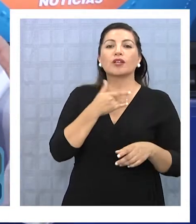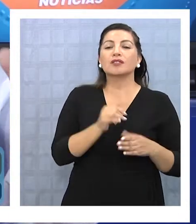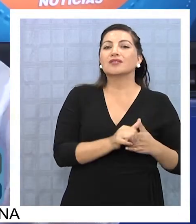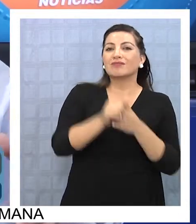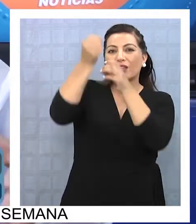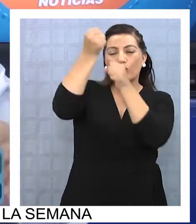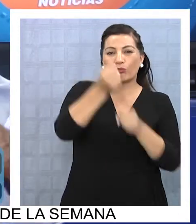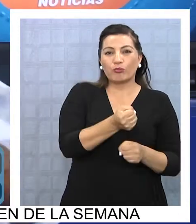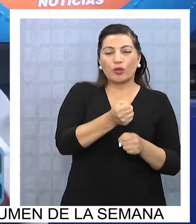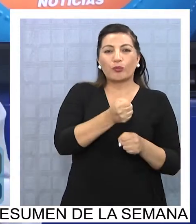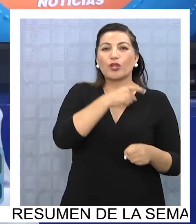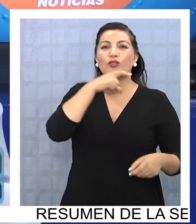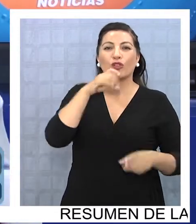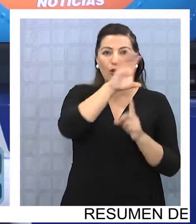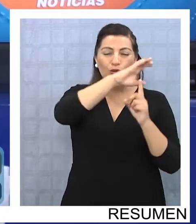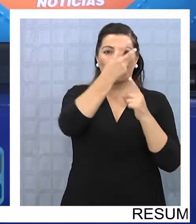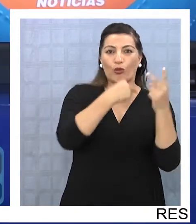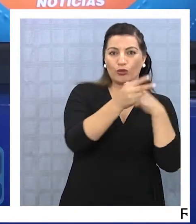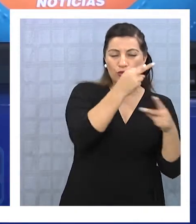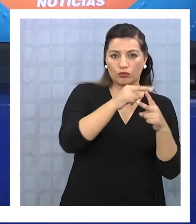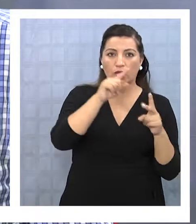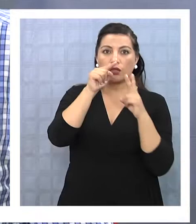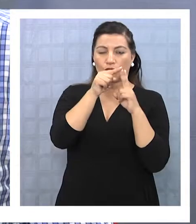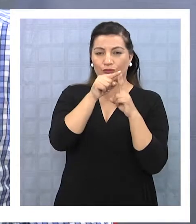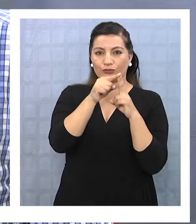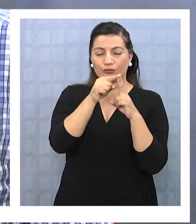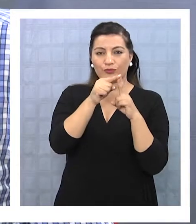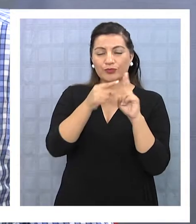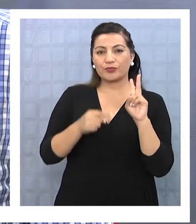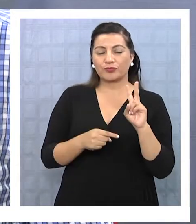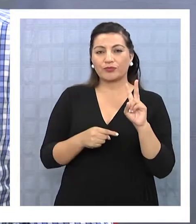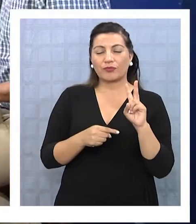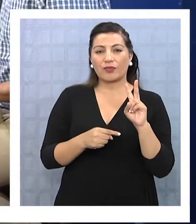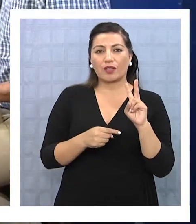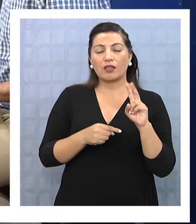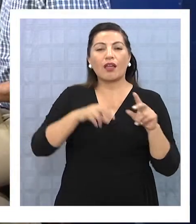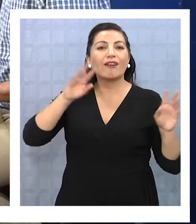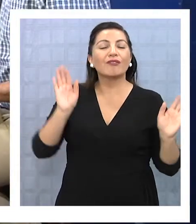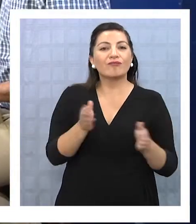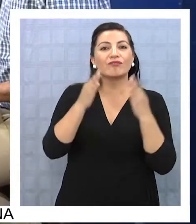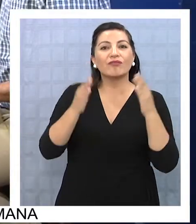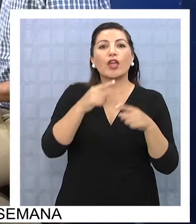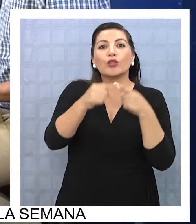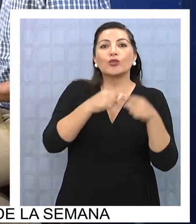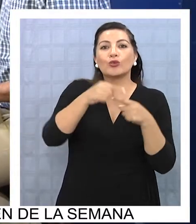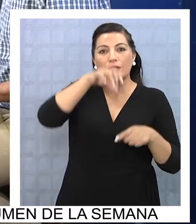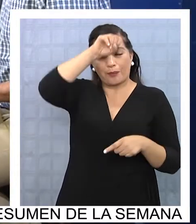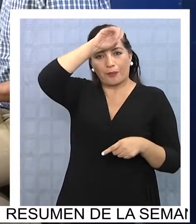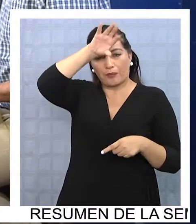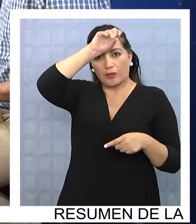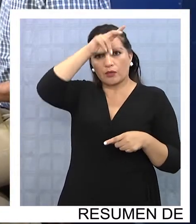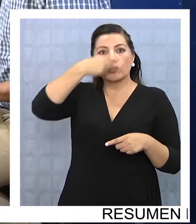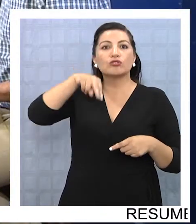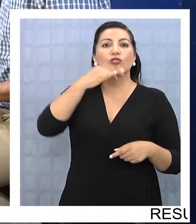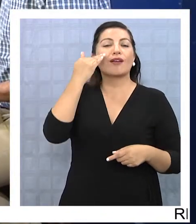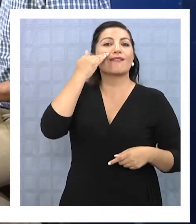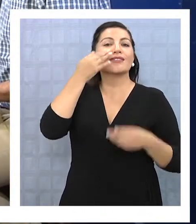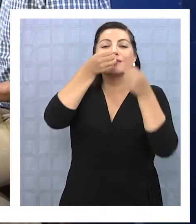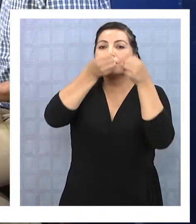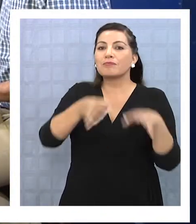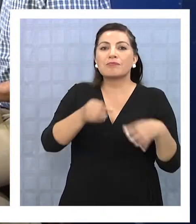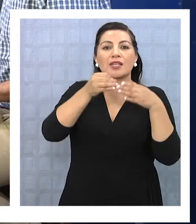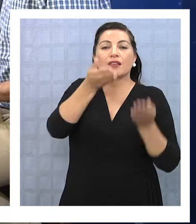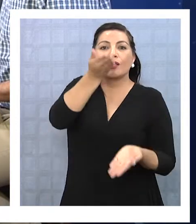su patrimonio, por su riqueza cultural, por su historia. 2, hay que revitalizar la industria de la minería porque estamos